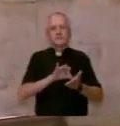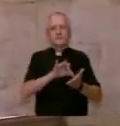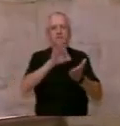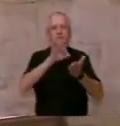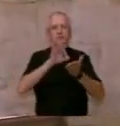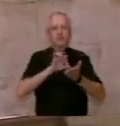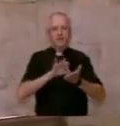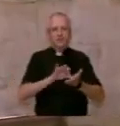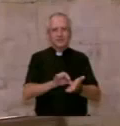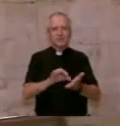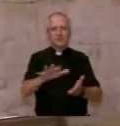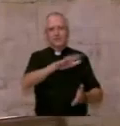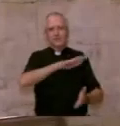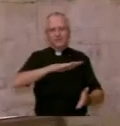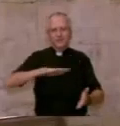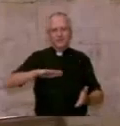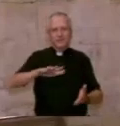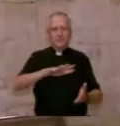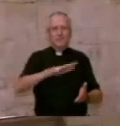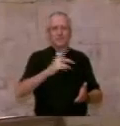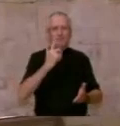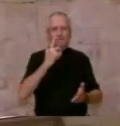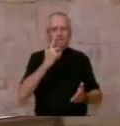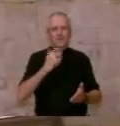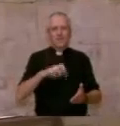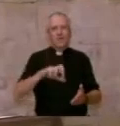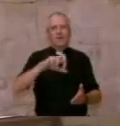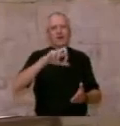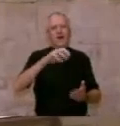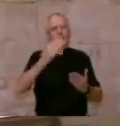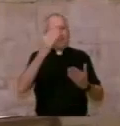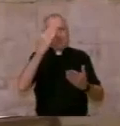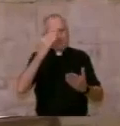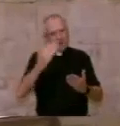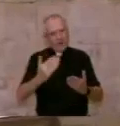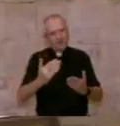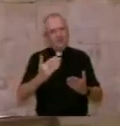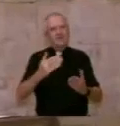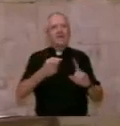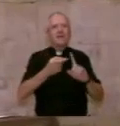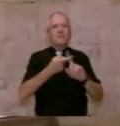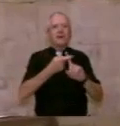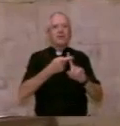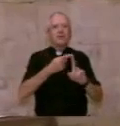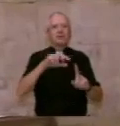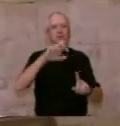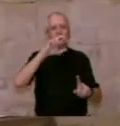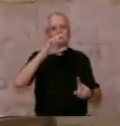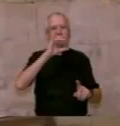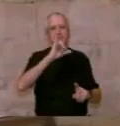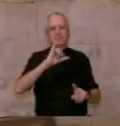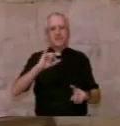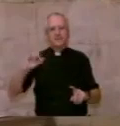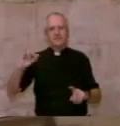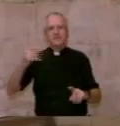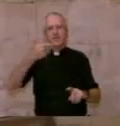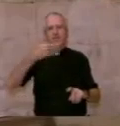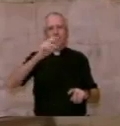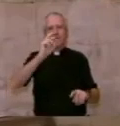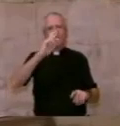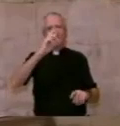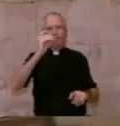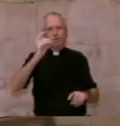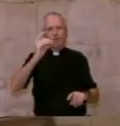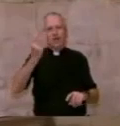Francisco, obispo, siervo de los siervos de Dios, al venerable hermano Sergi Gordo Rodríguez, hasta ahora obispo